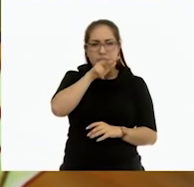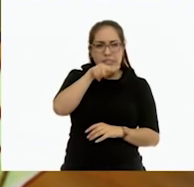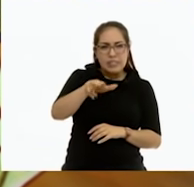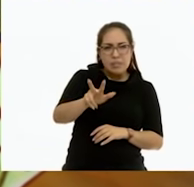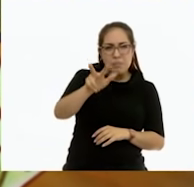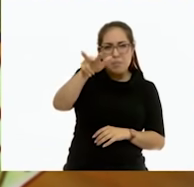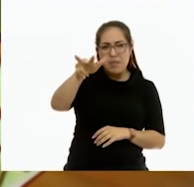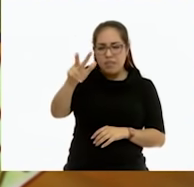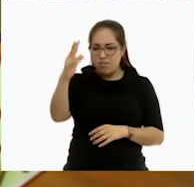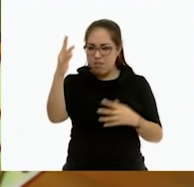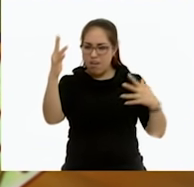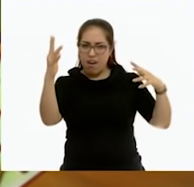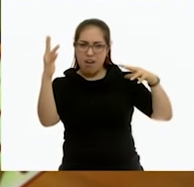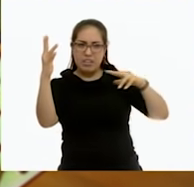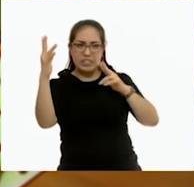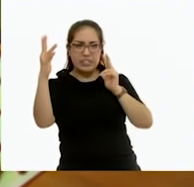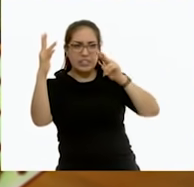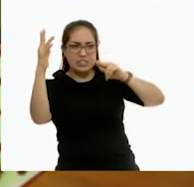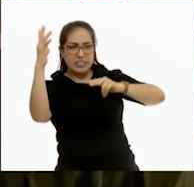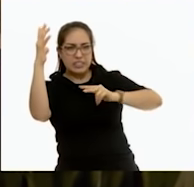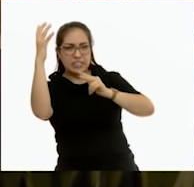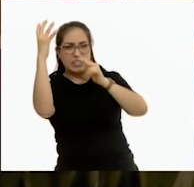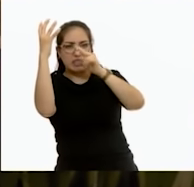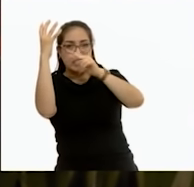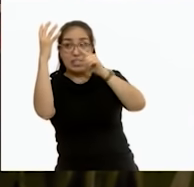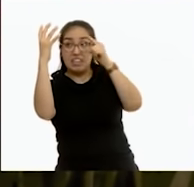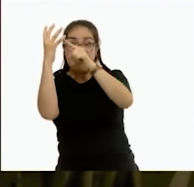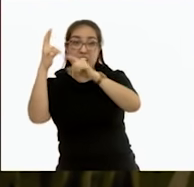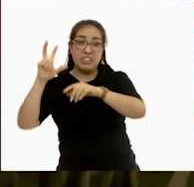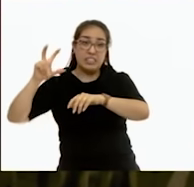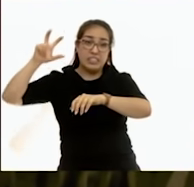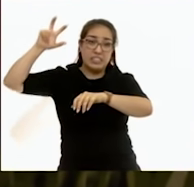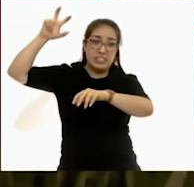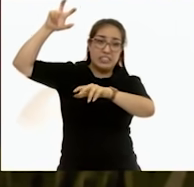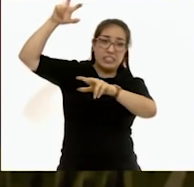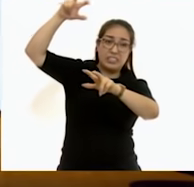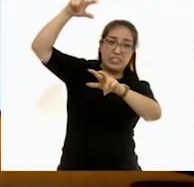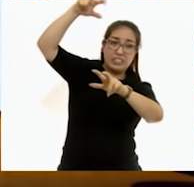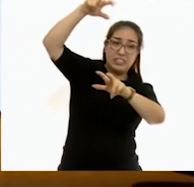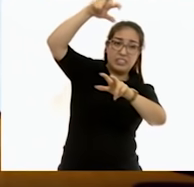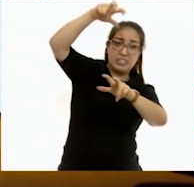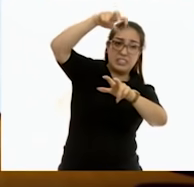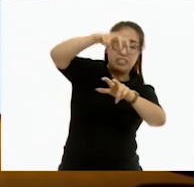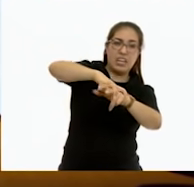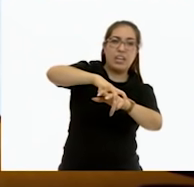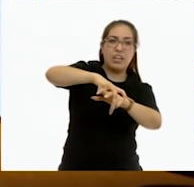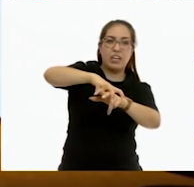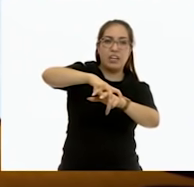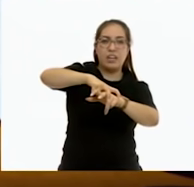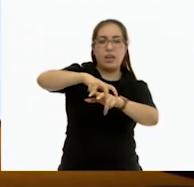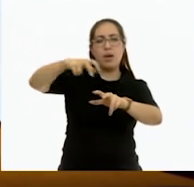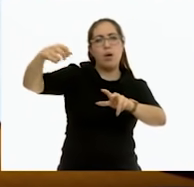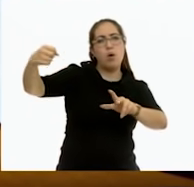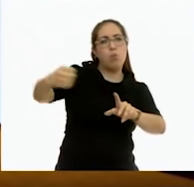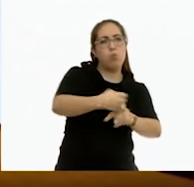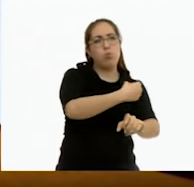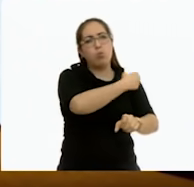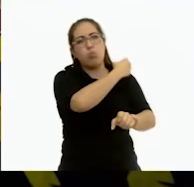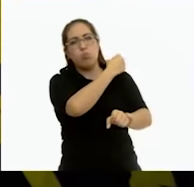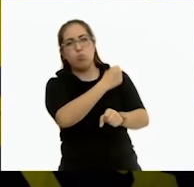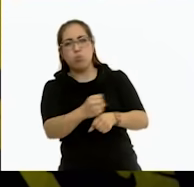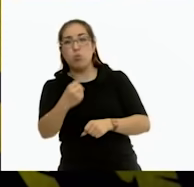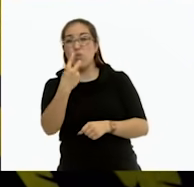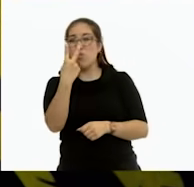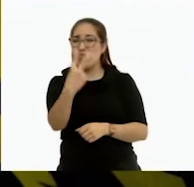sungwachisi awa yepsako into awa rukteko huwakagochi ait au